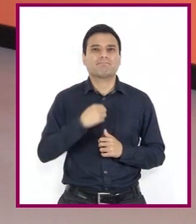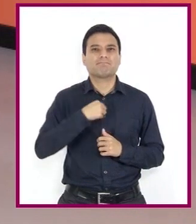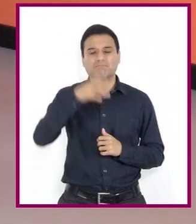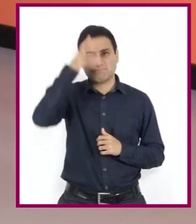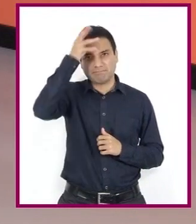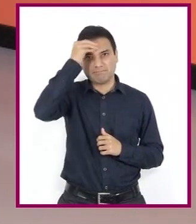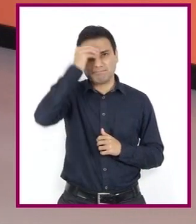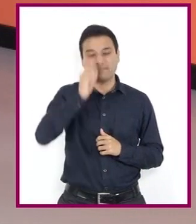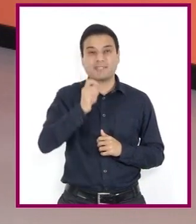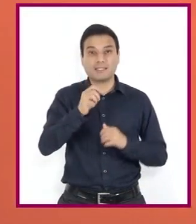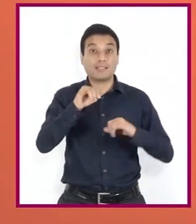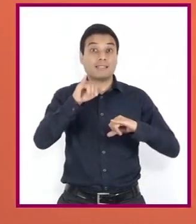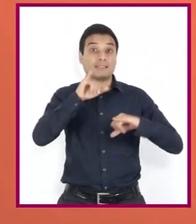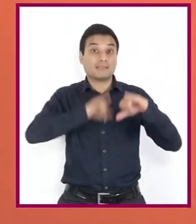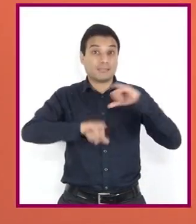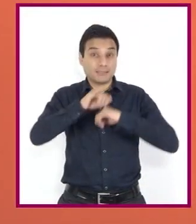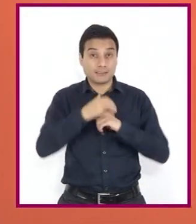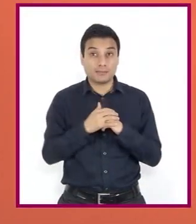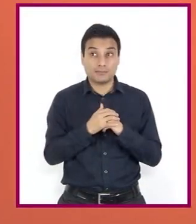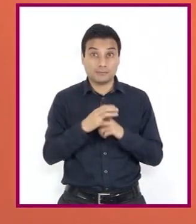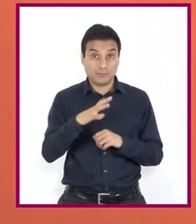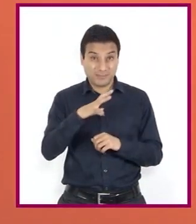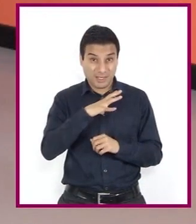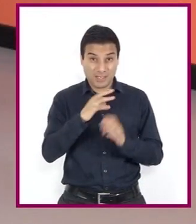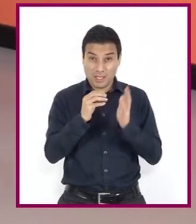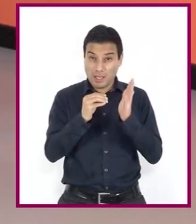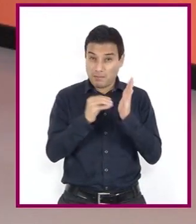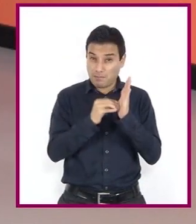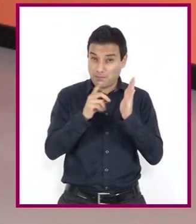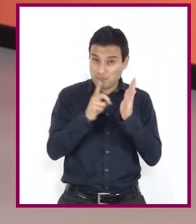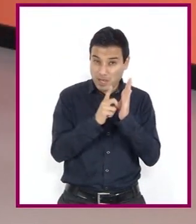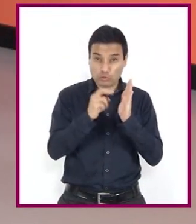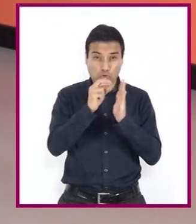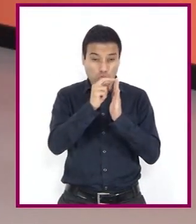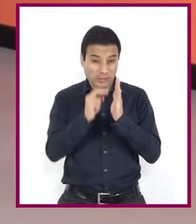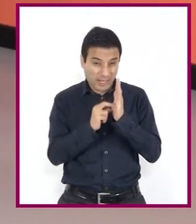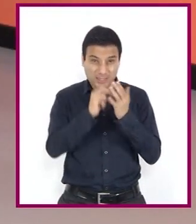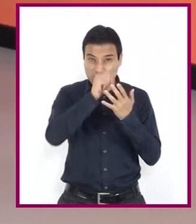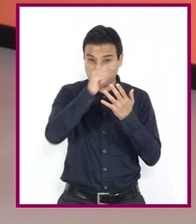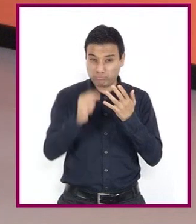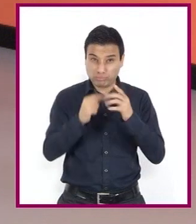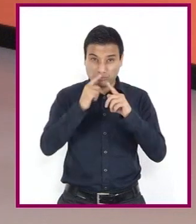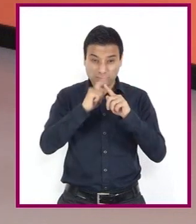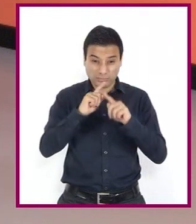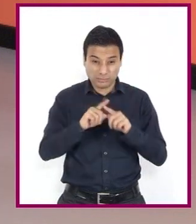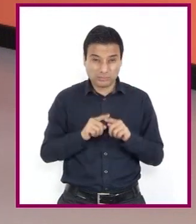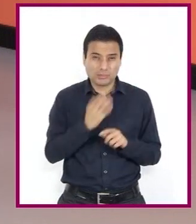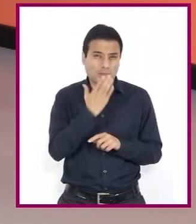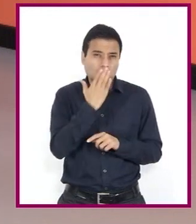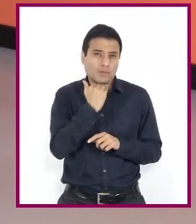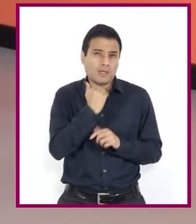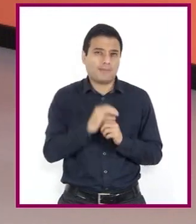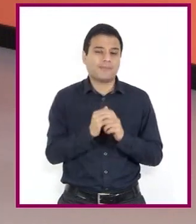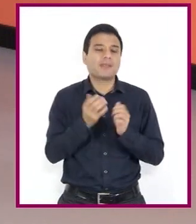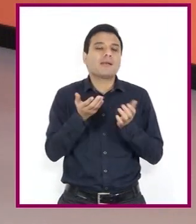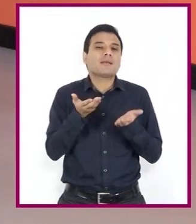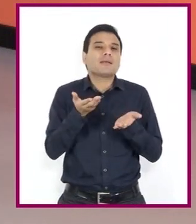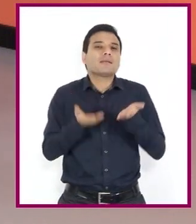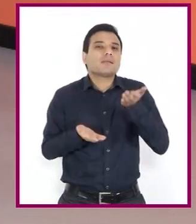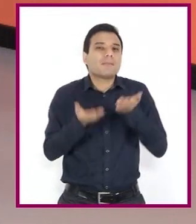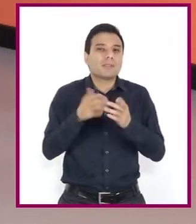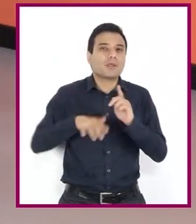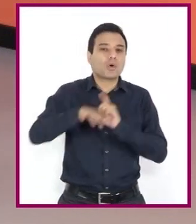que la ciencia no tiene una metodología rígida, sino que dependerá del contexto y el